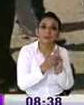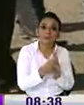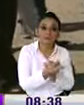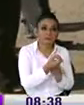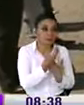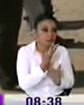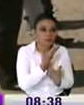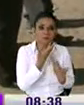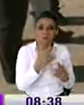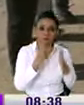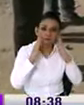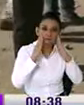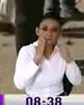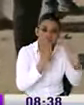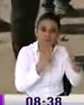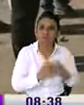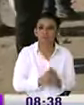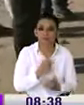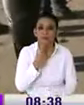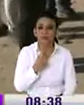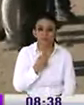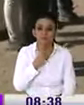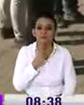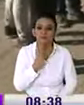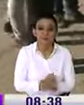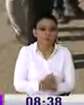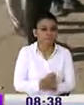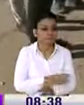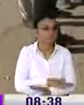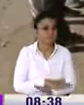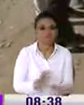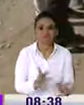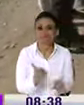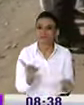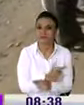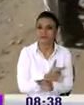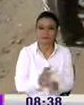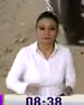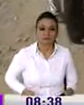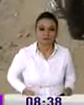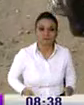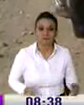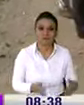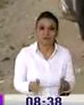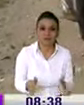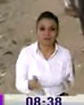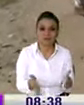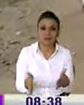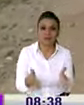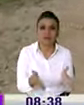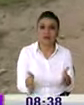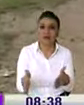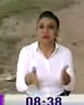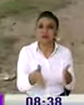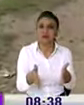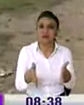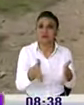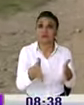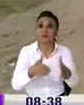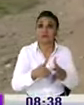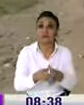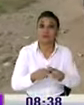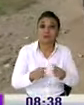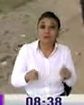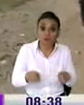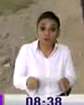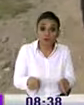solicitud. Como tú dices, Robert, realmente pues está en pésimo estado esta calle que es una de las que ha